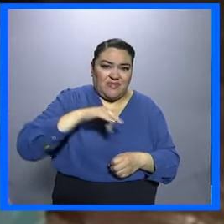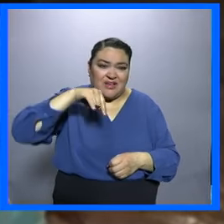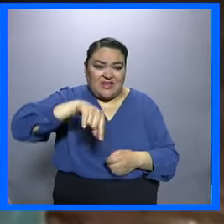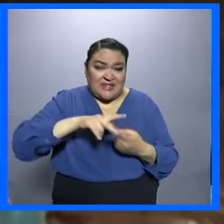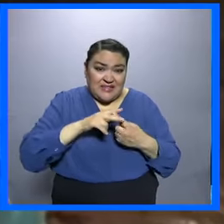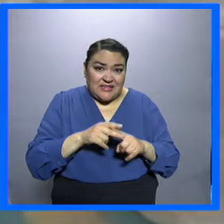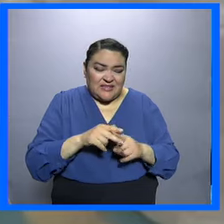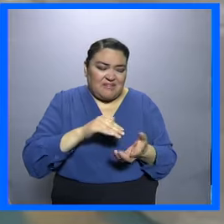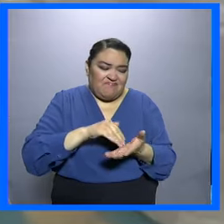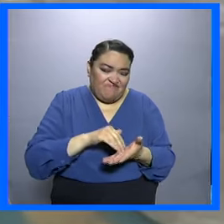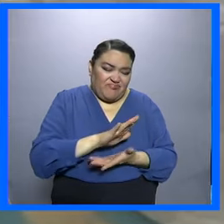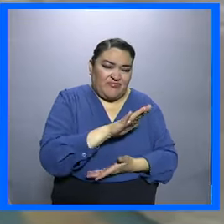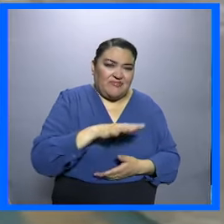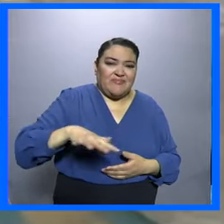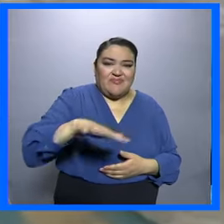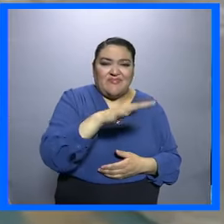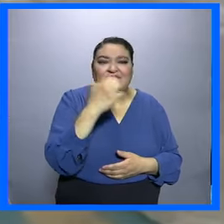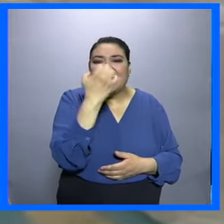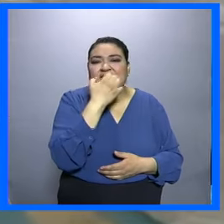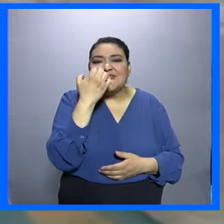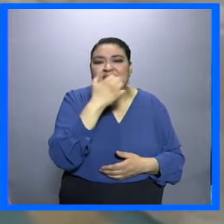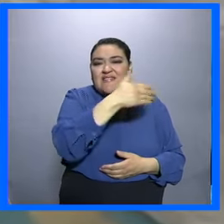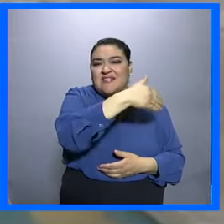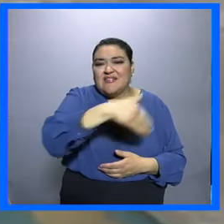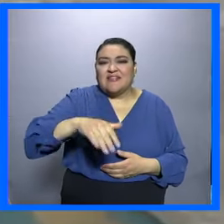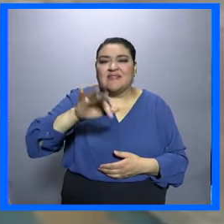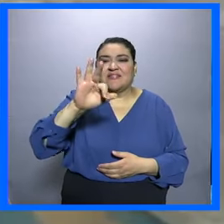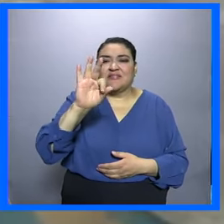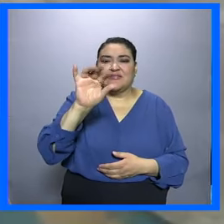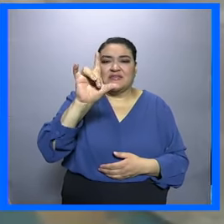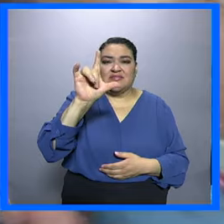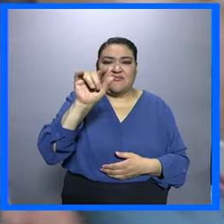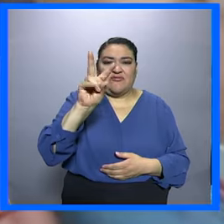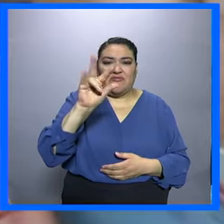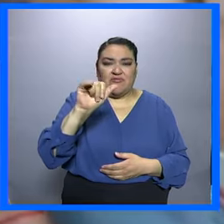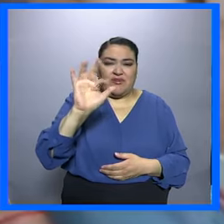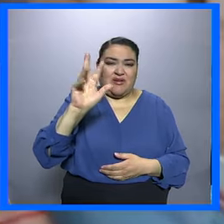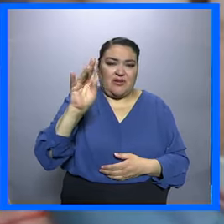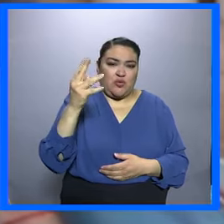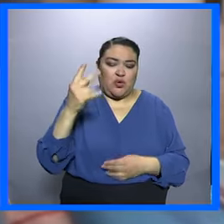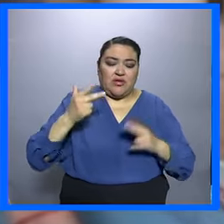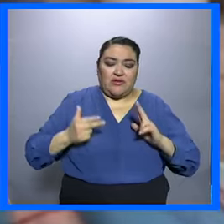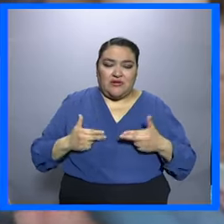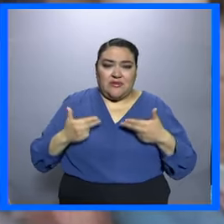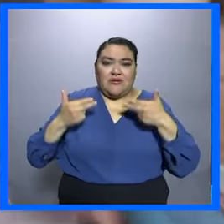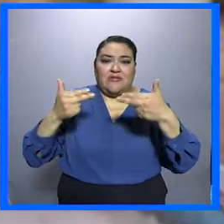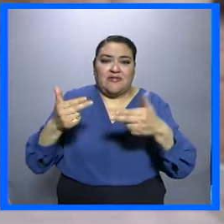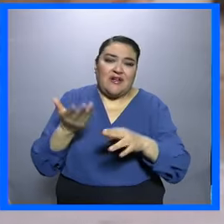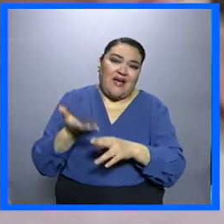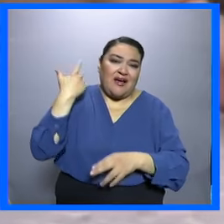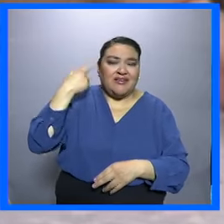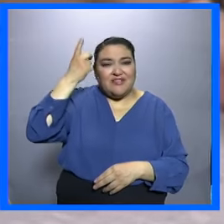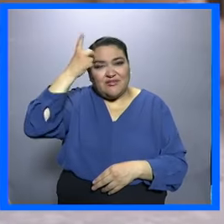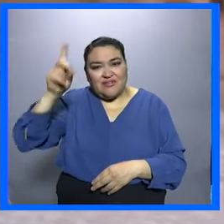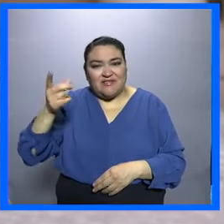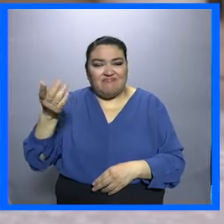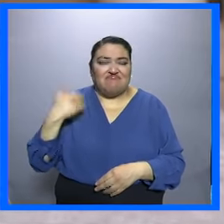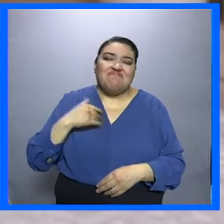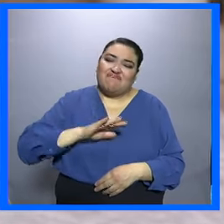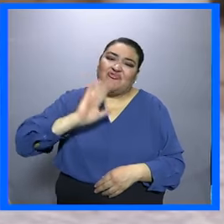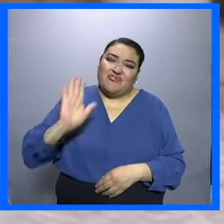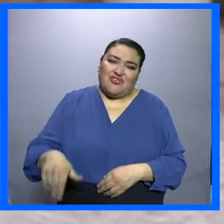vio nacer como escuela de tintes en la calle de Flavio Paniagua 54 y que les heredó de palabra a su antiguo dueño que murió